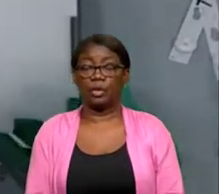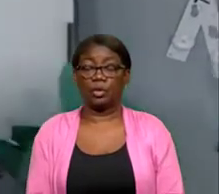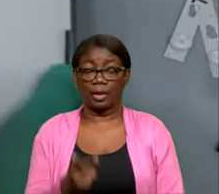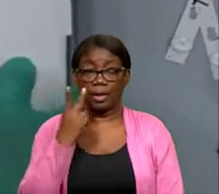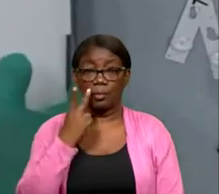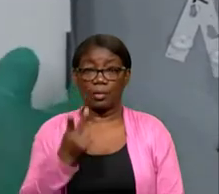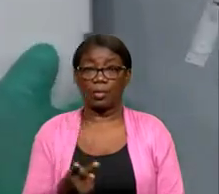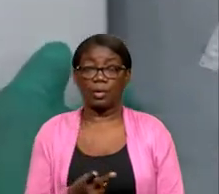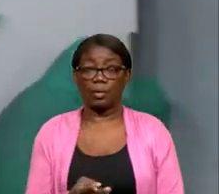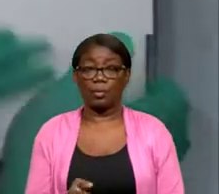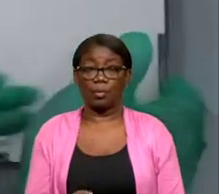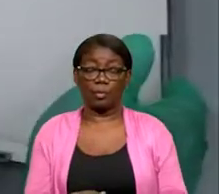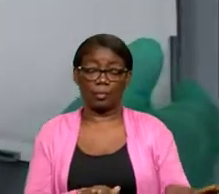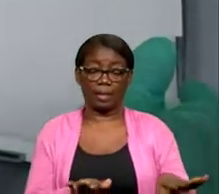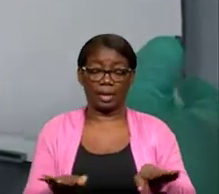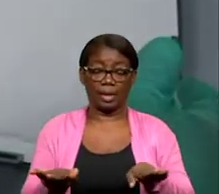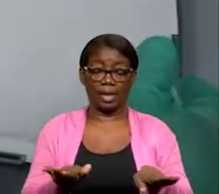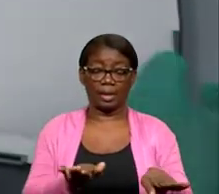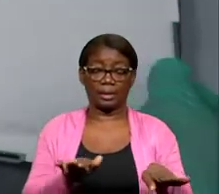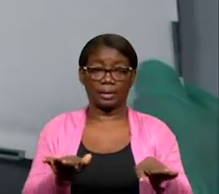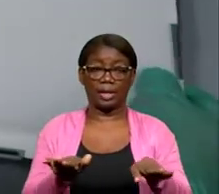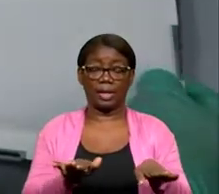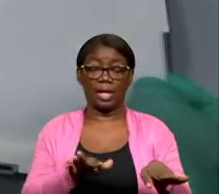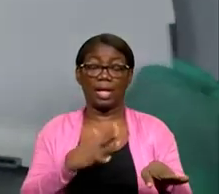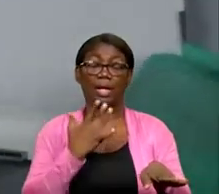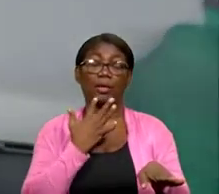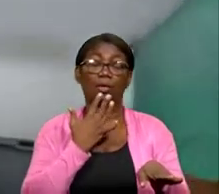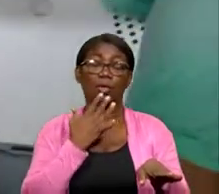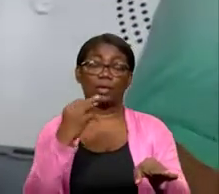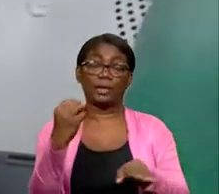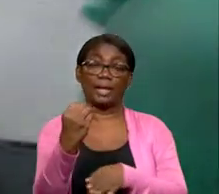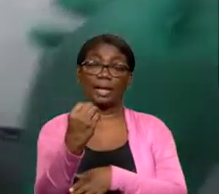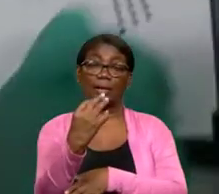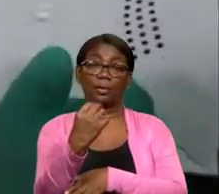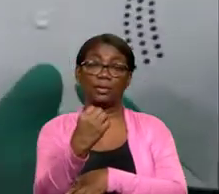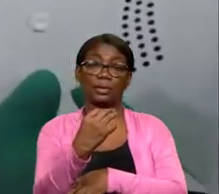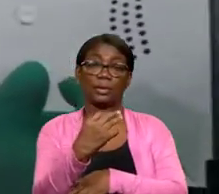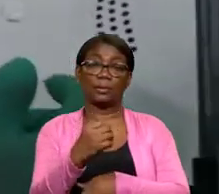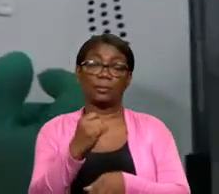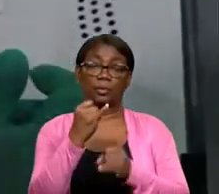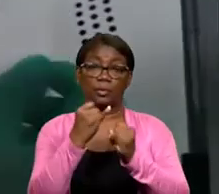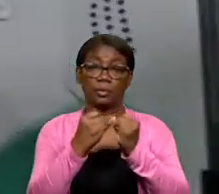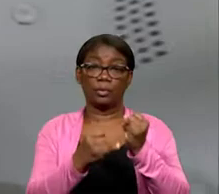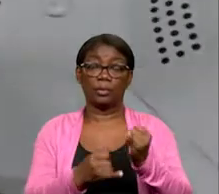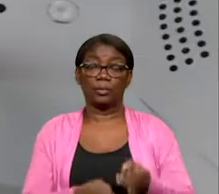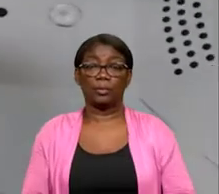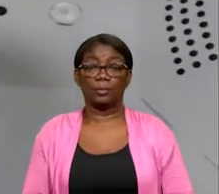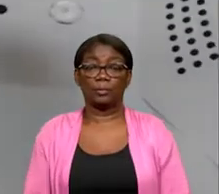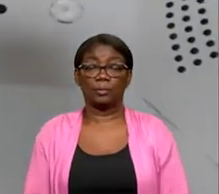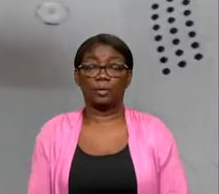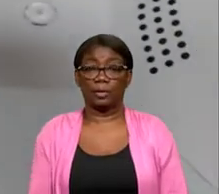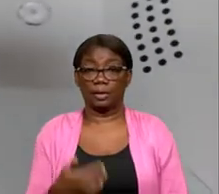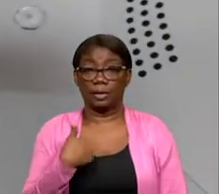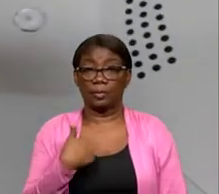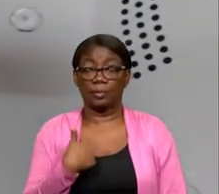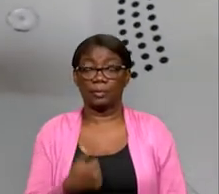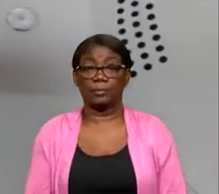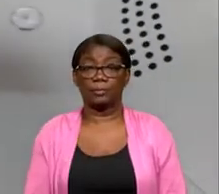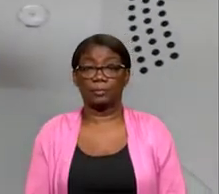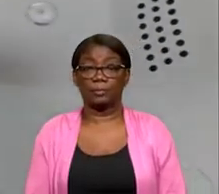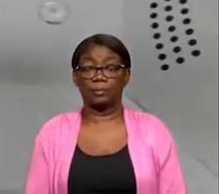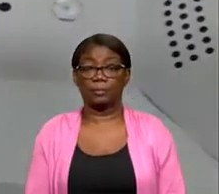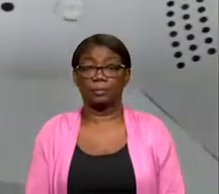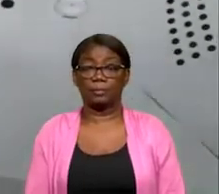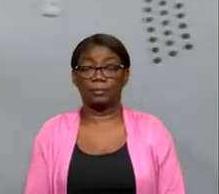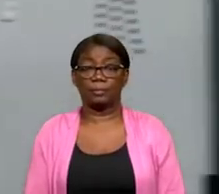ayudan a emparejar lo que es el color de las luces. Y ya por último tenemos